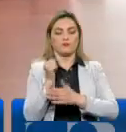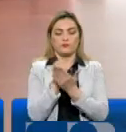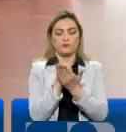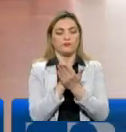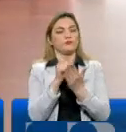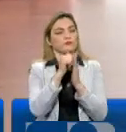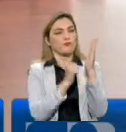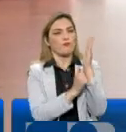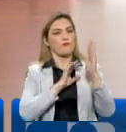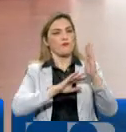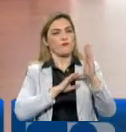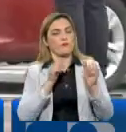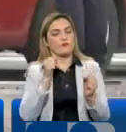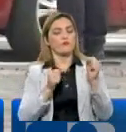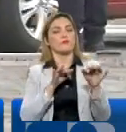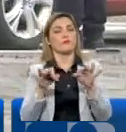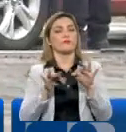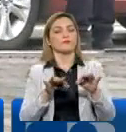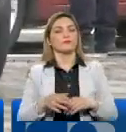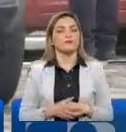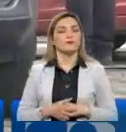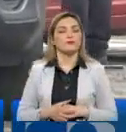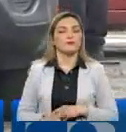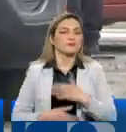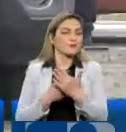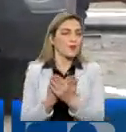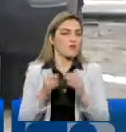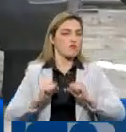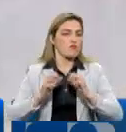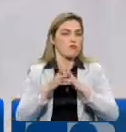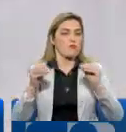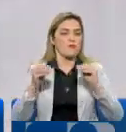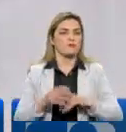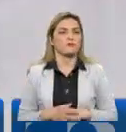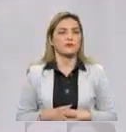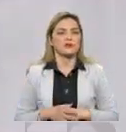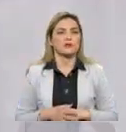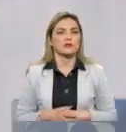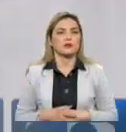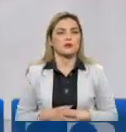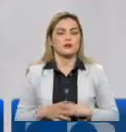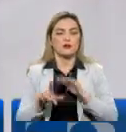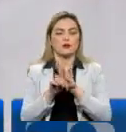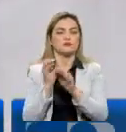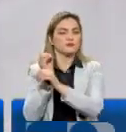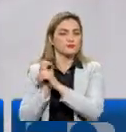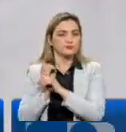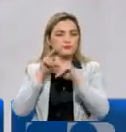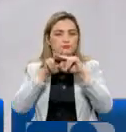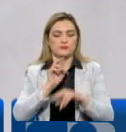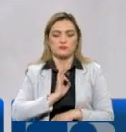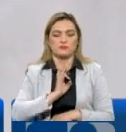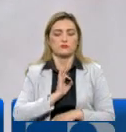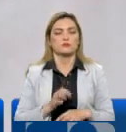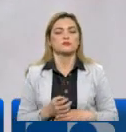Metropolitana de Tránsito, explica lo que ocurre e incluso plantea una posible solución. Este año la ley nos obliga a pasar la revisión